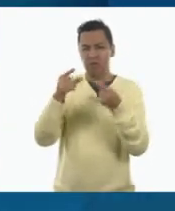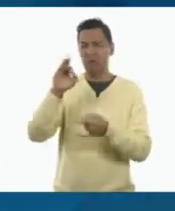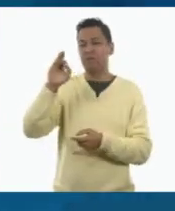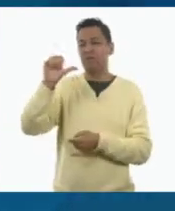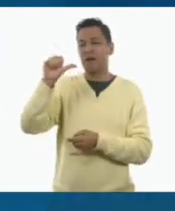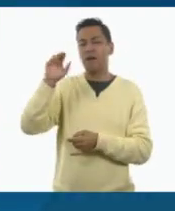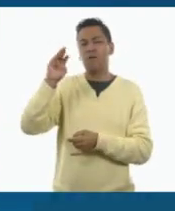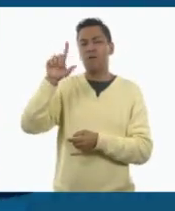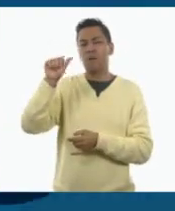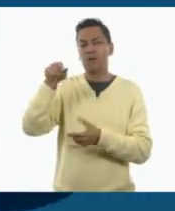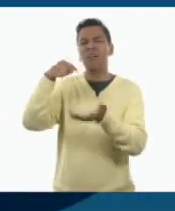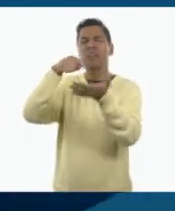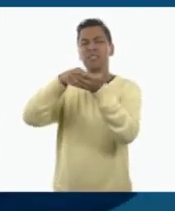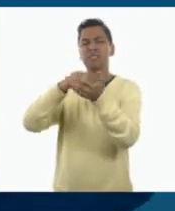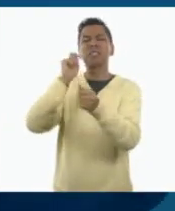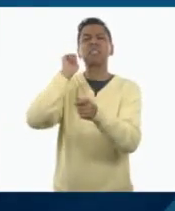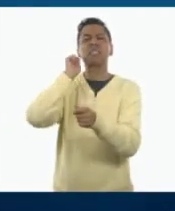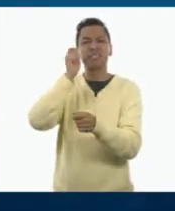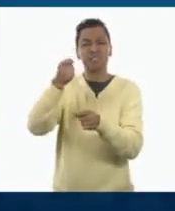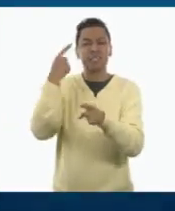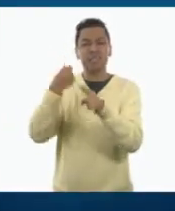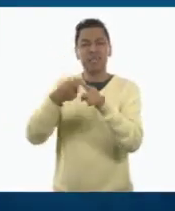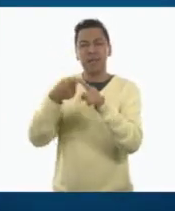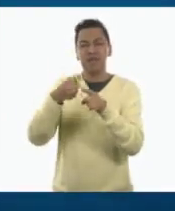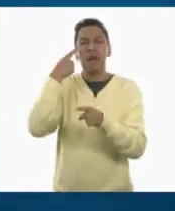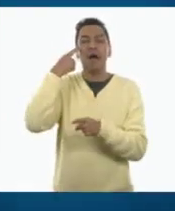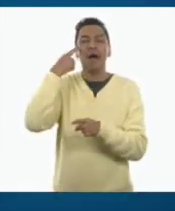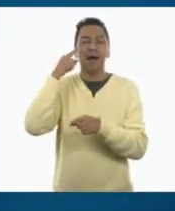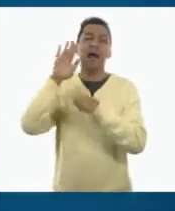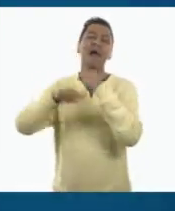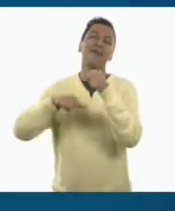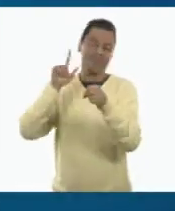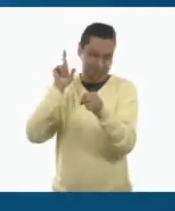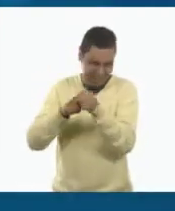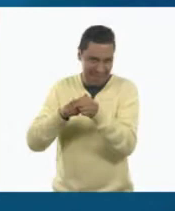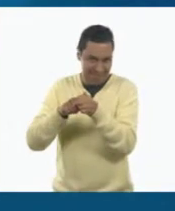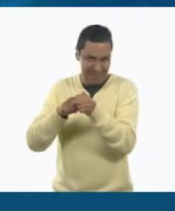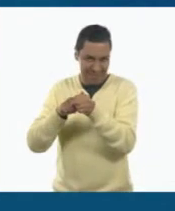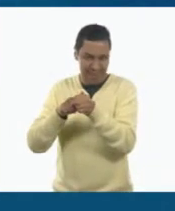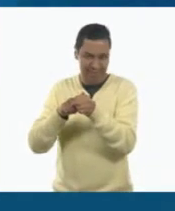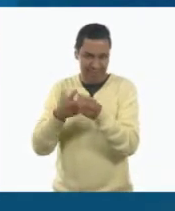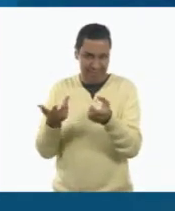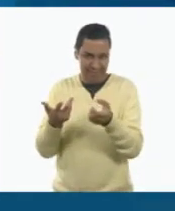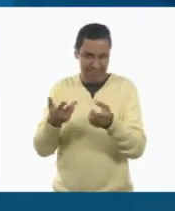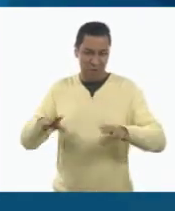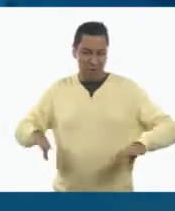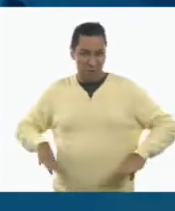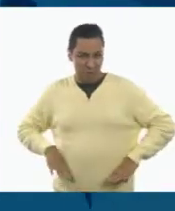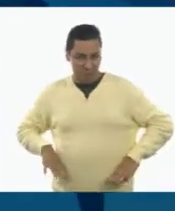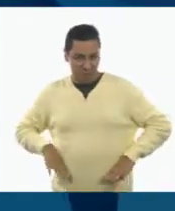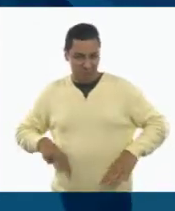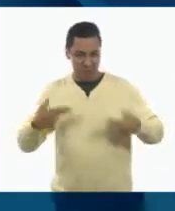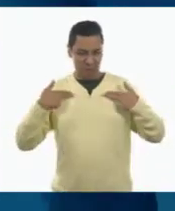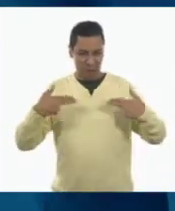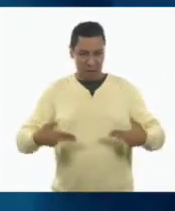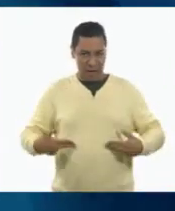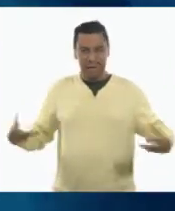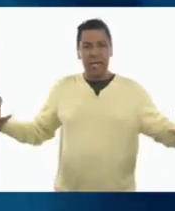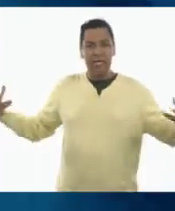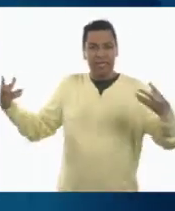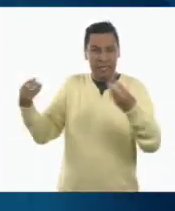cosas inanimadas. Esto es, encarnan acciones y conductas humanas. Esas